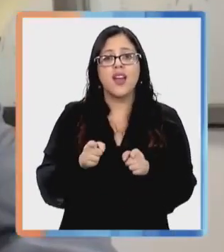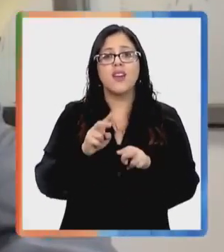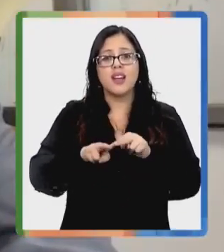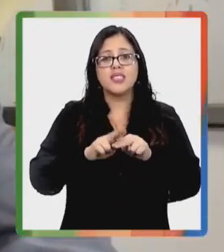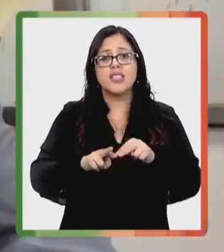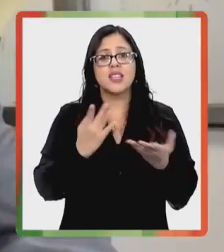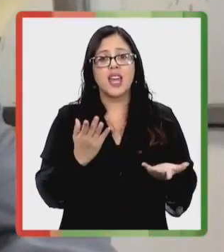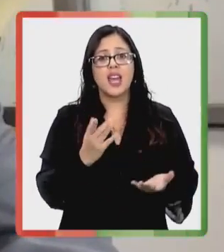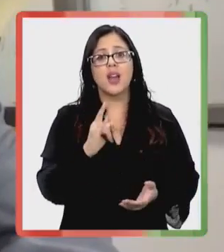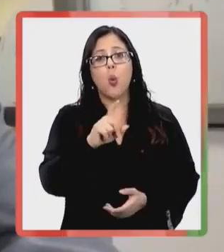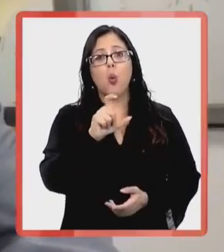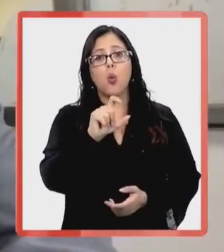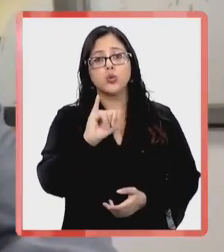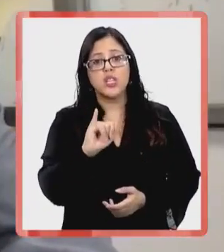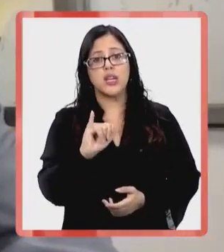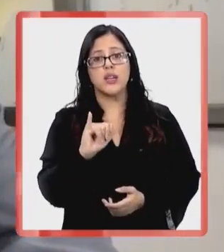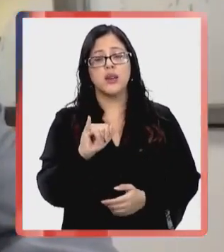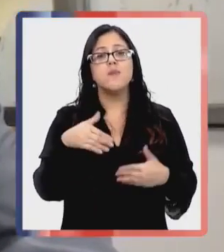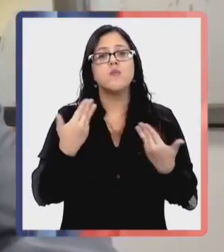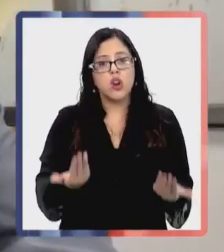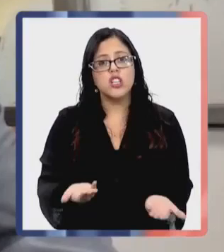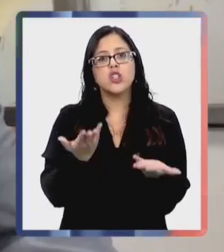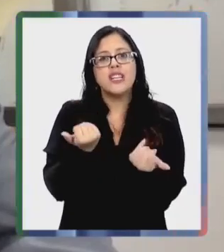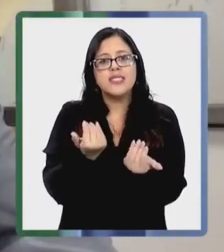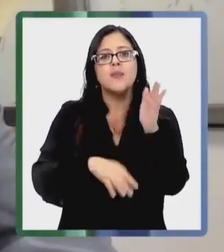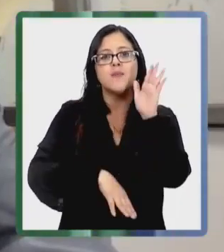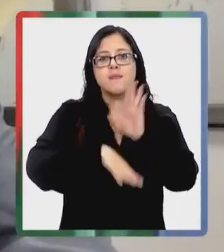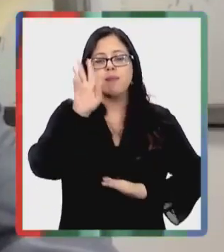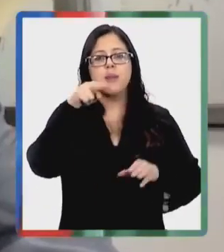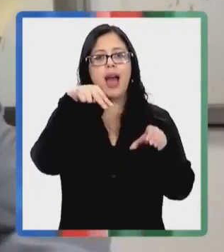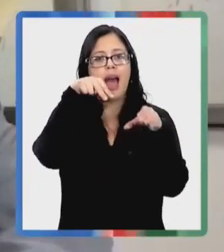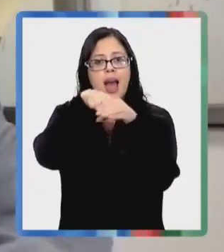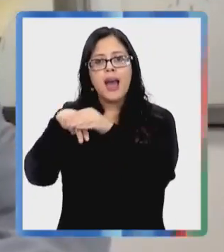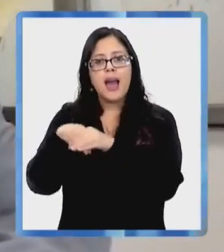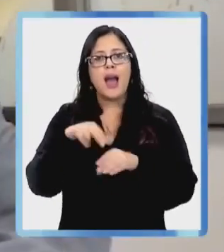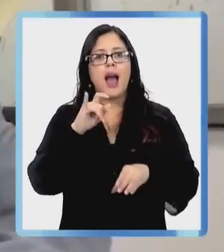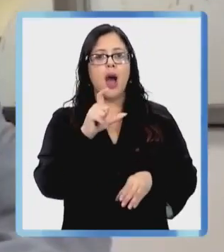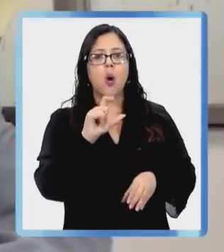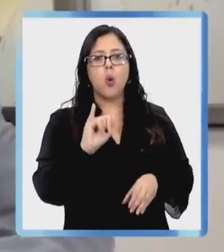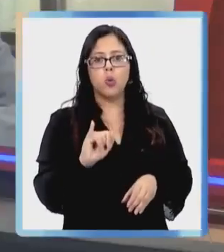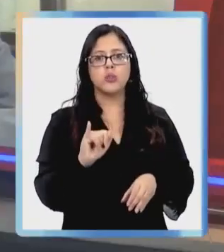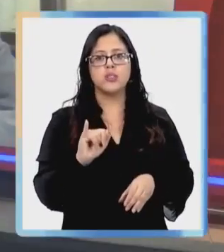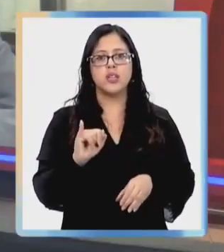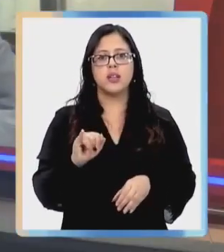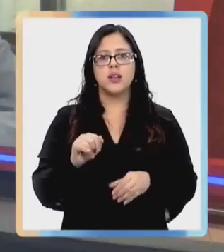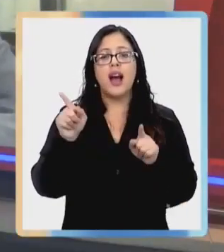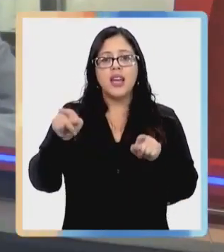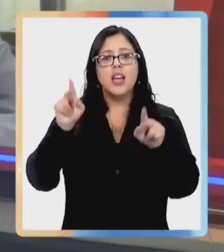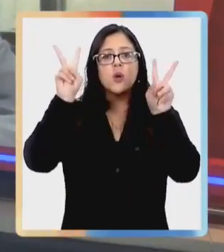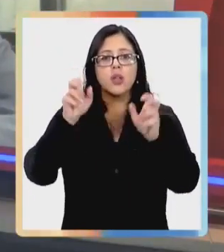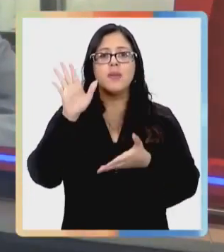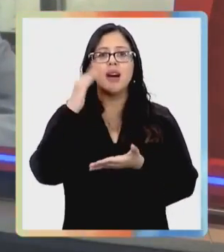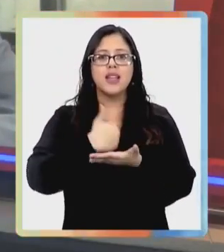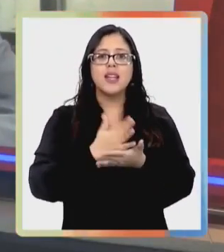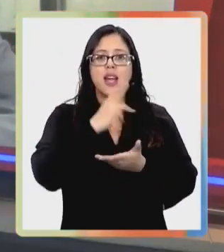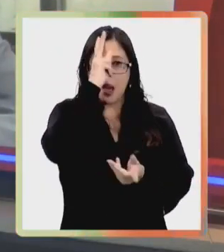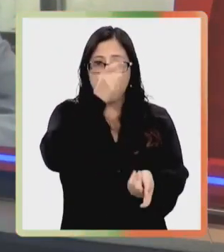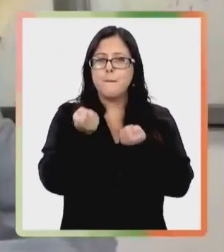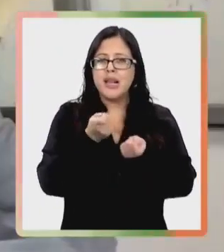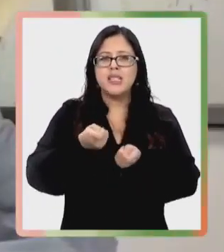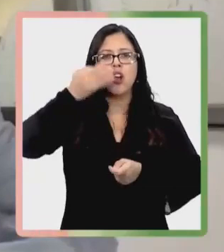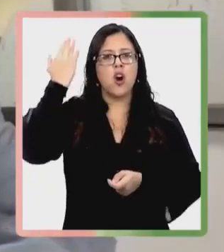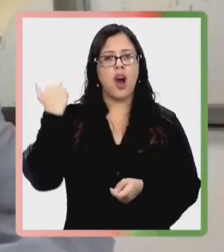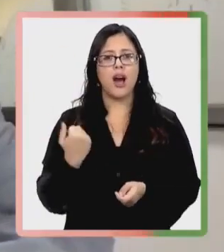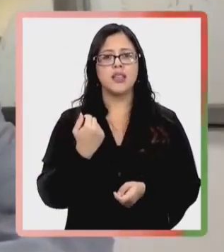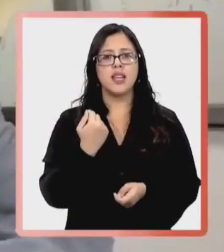cuidados intensivos pediátricos. Por eso es que hay que aumentar las camas de intensivo pediátrico mediante una estrategia similar a la